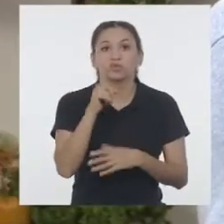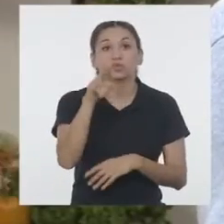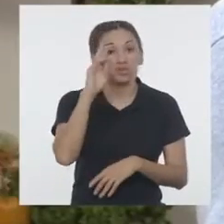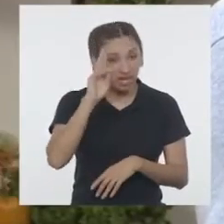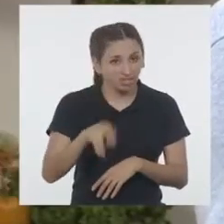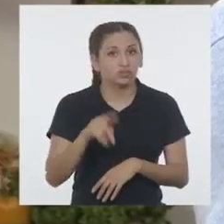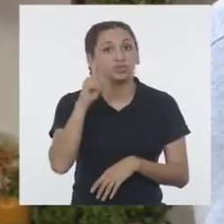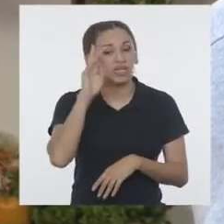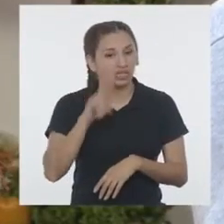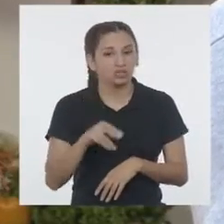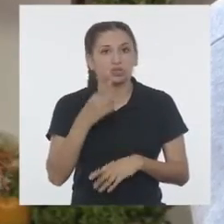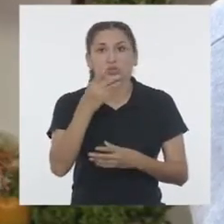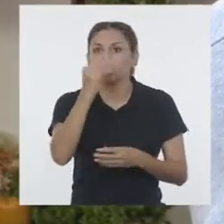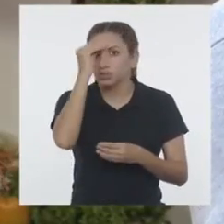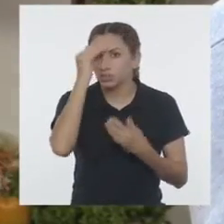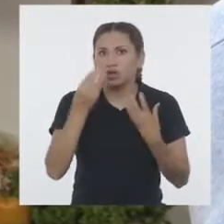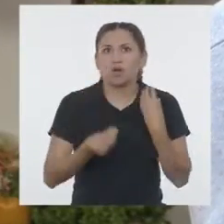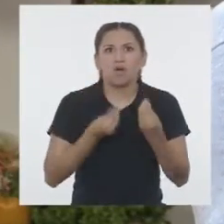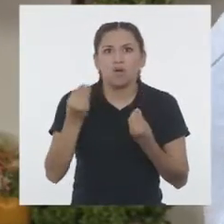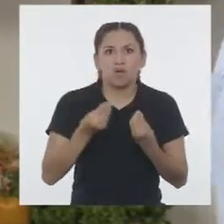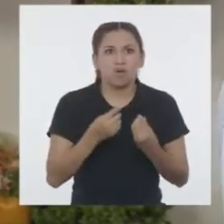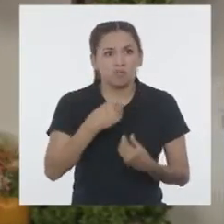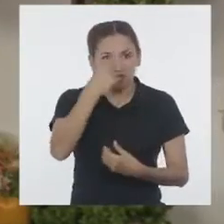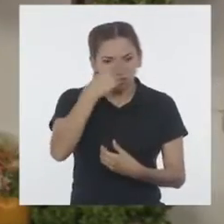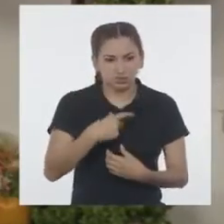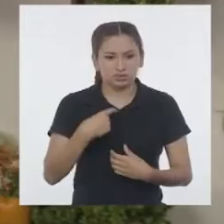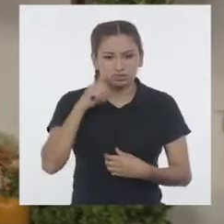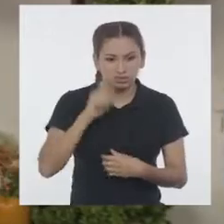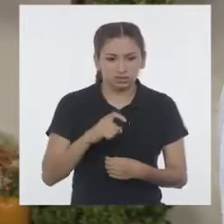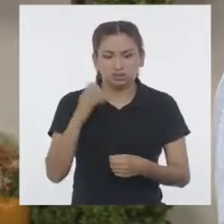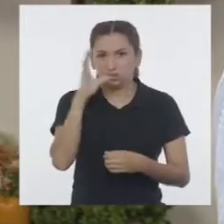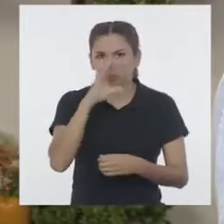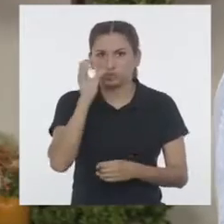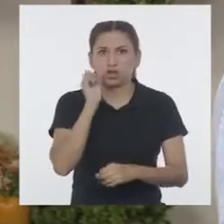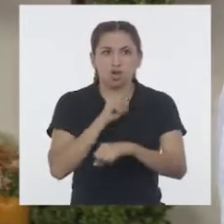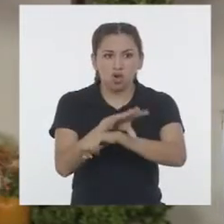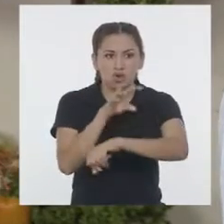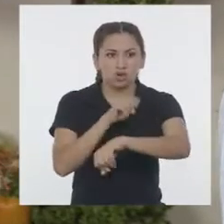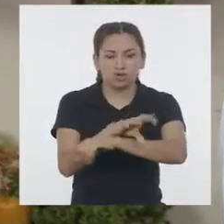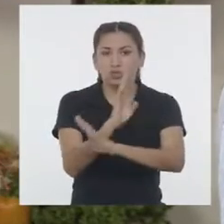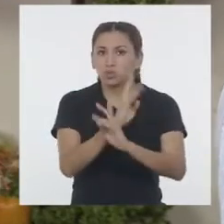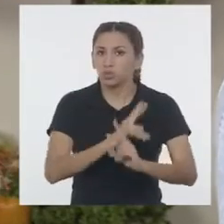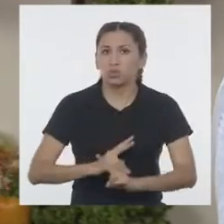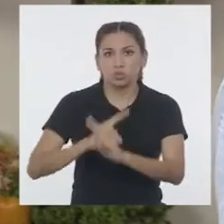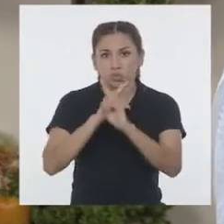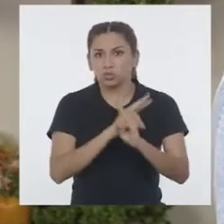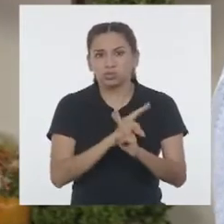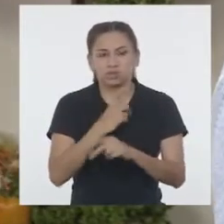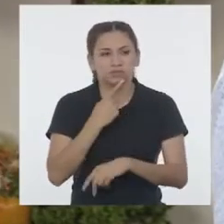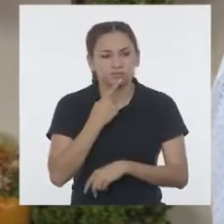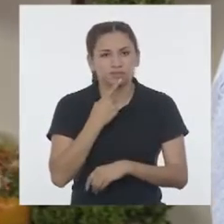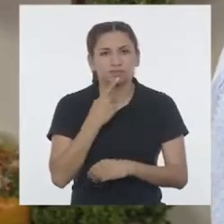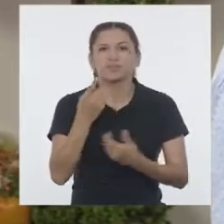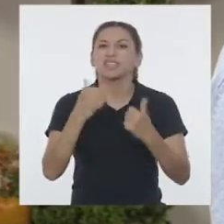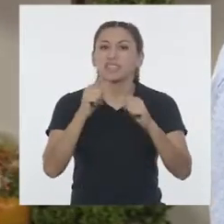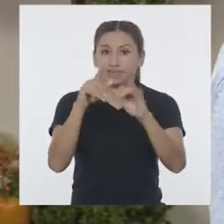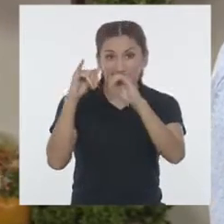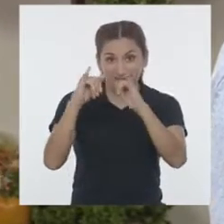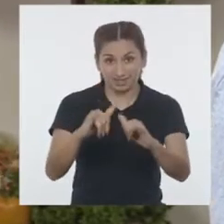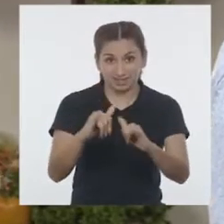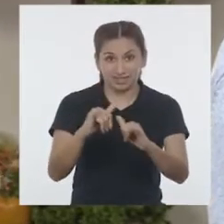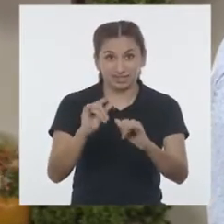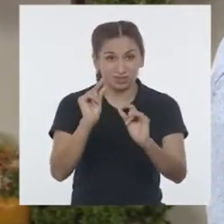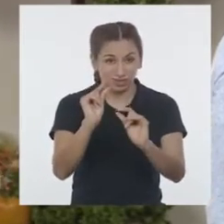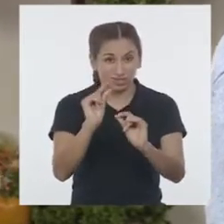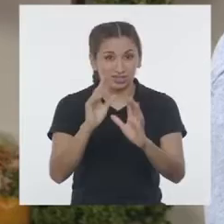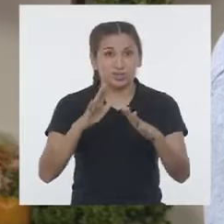no sabe cuándo va a ser el soporte de alguien que necesita orientación y cuidado. Mira, ¿qué te parece si te quedas por